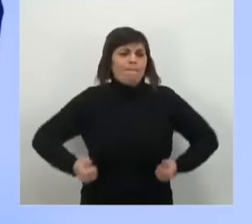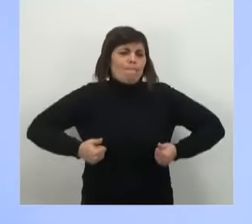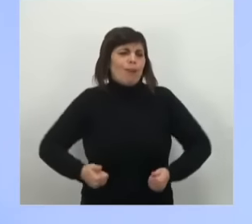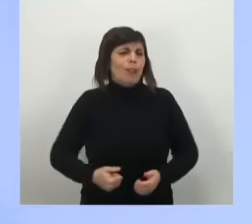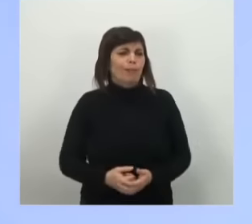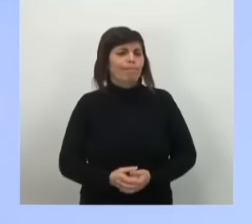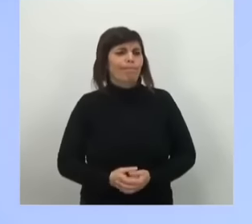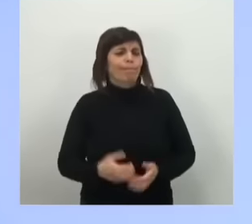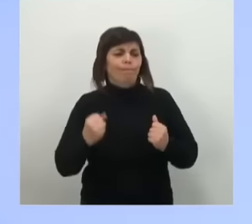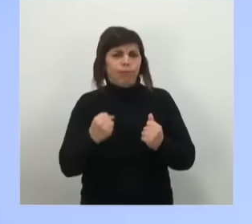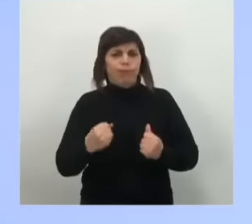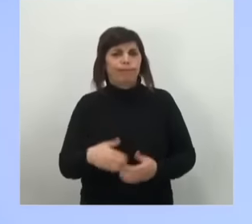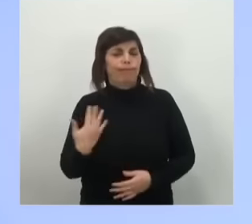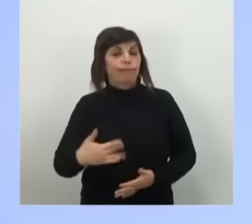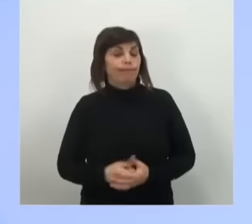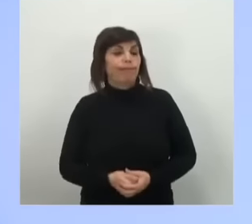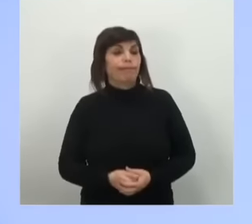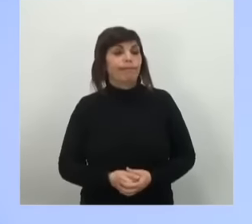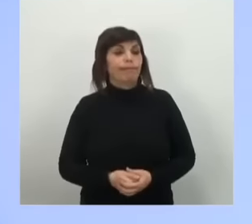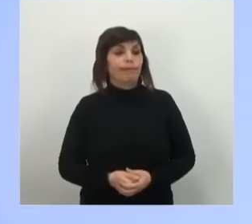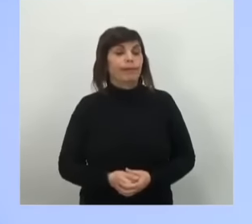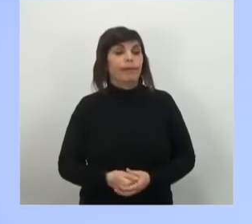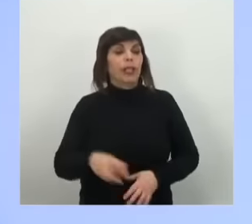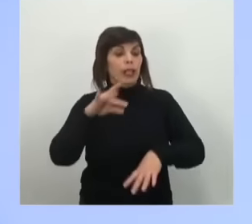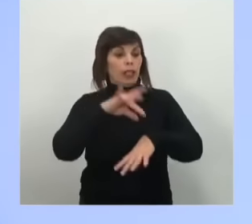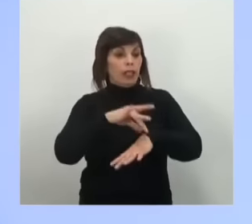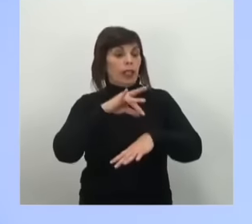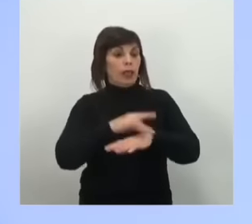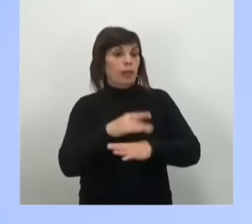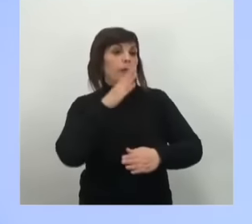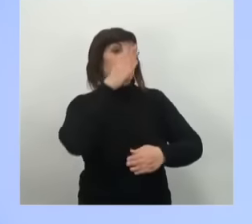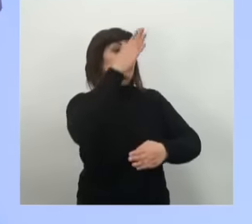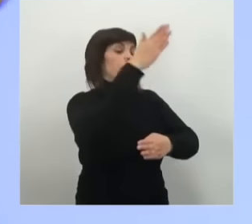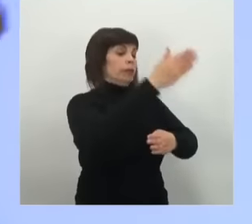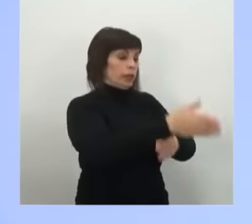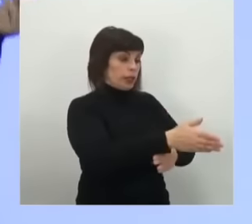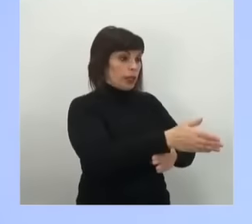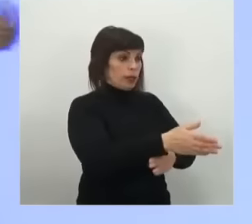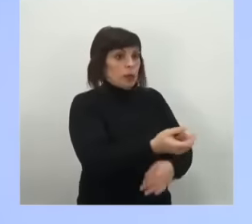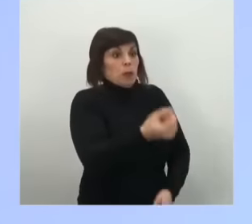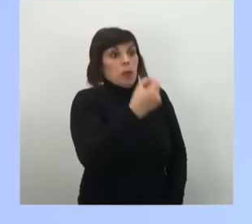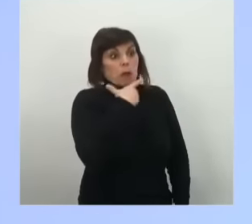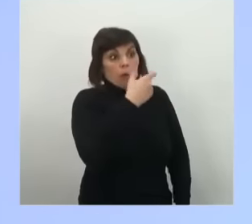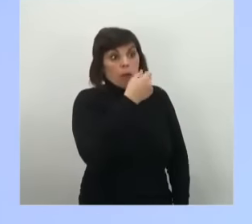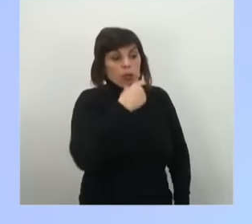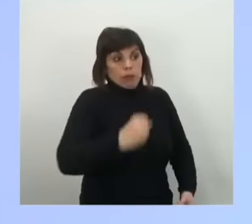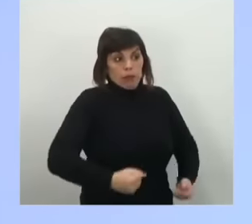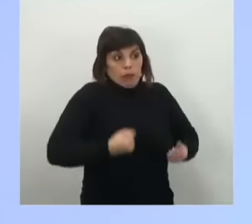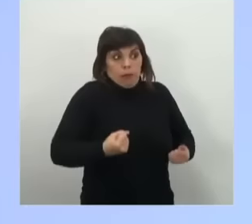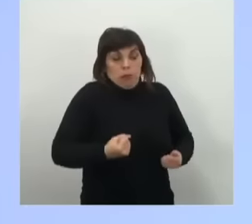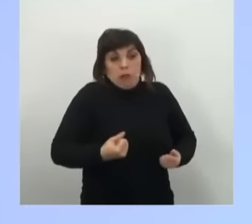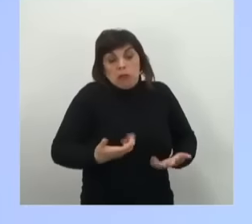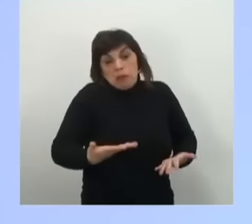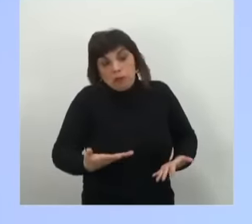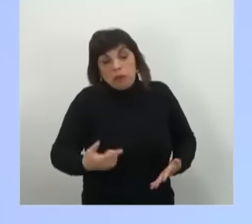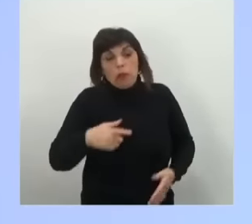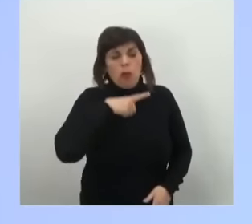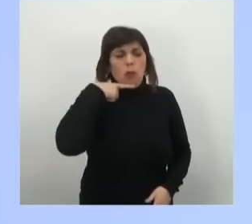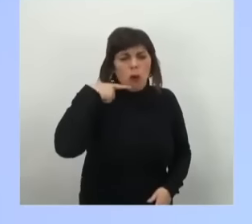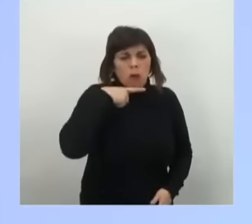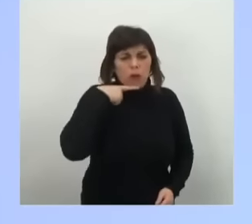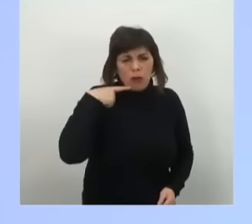fuerte así que dijimos con la esposa mía vamos al médico A ver si te pueden recetar alguna pastilla o algo un poco más fuerte para ver qué pasa